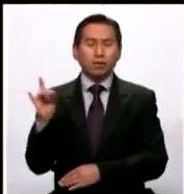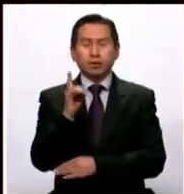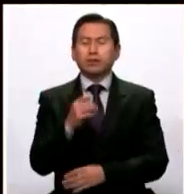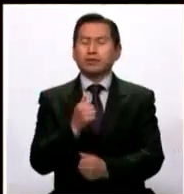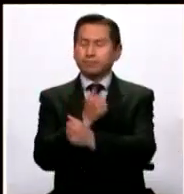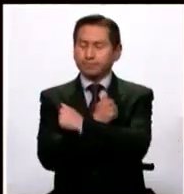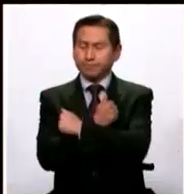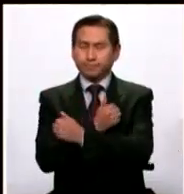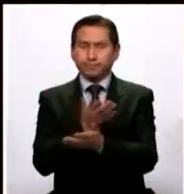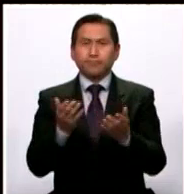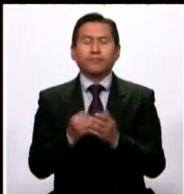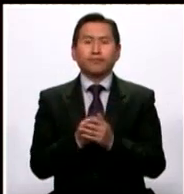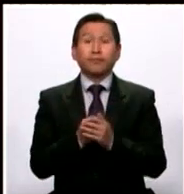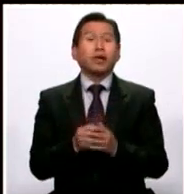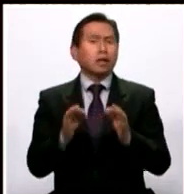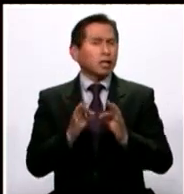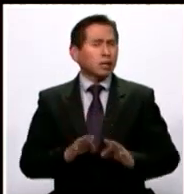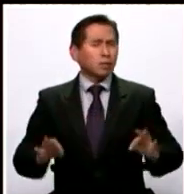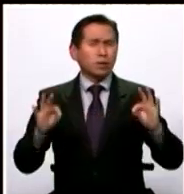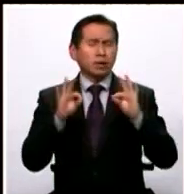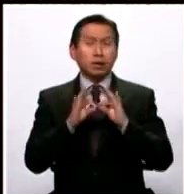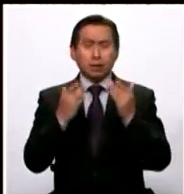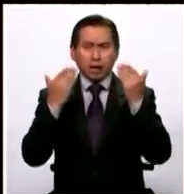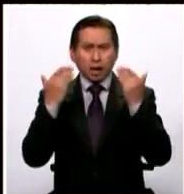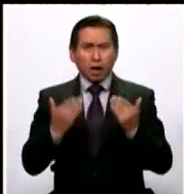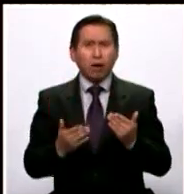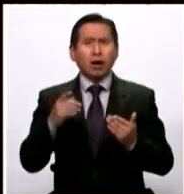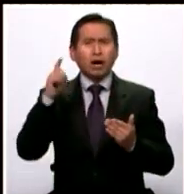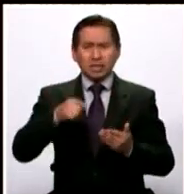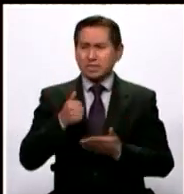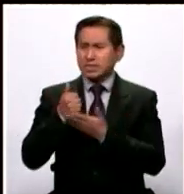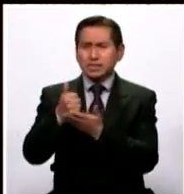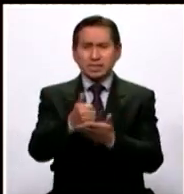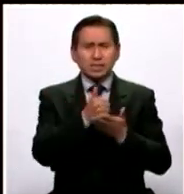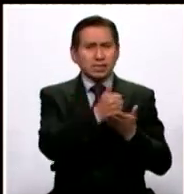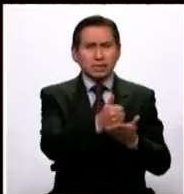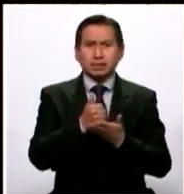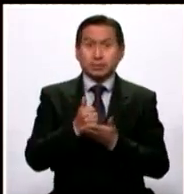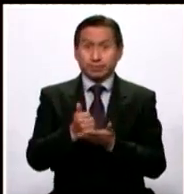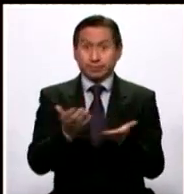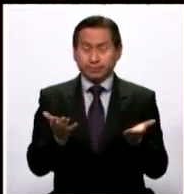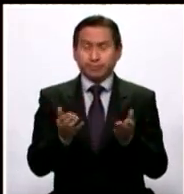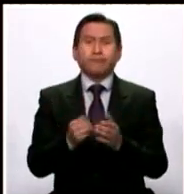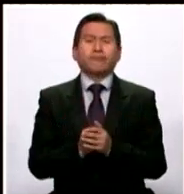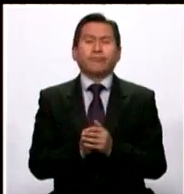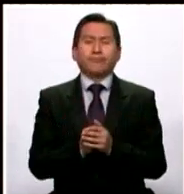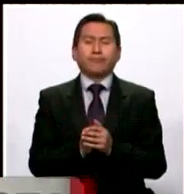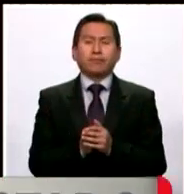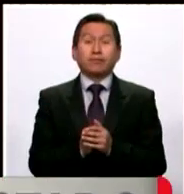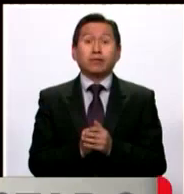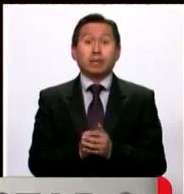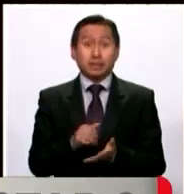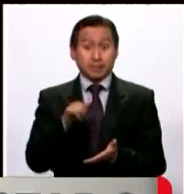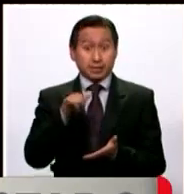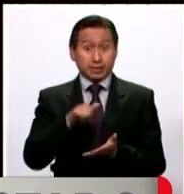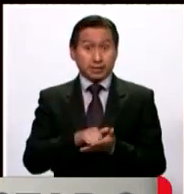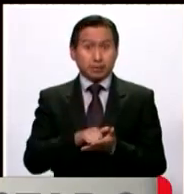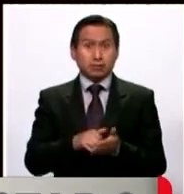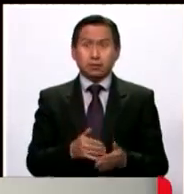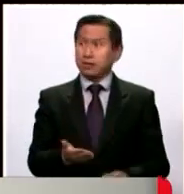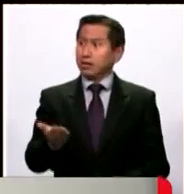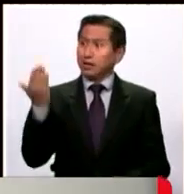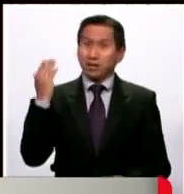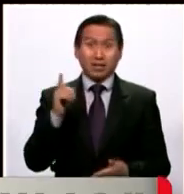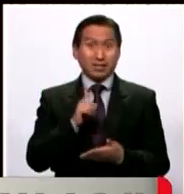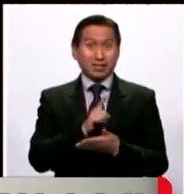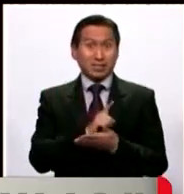Es el mensaje de la presidenta Jeanine Áñez, quien ha señalado, atención, que se amplíe el bono familia a los niveles inicial, primaria